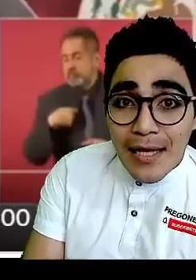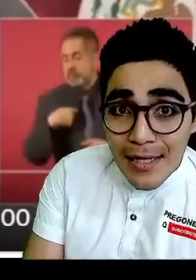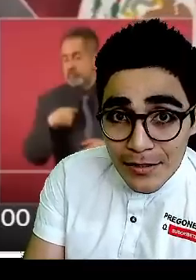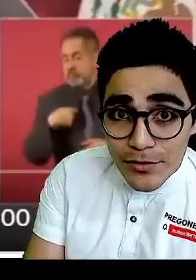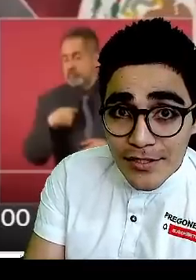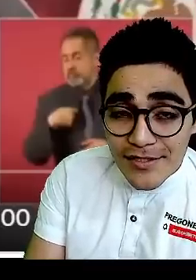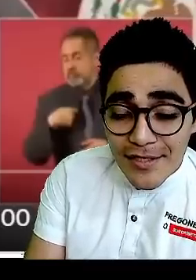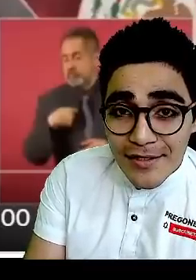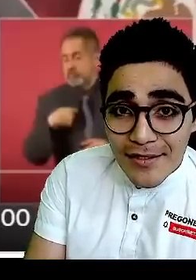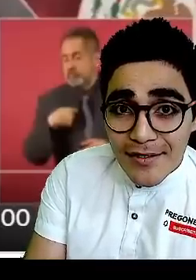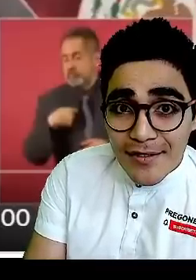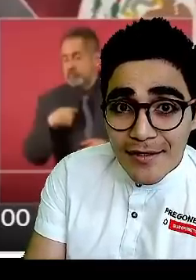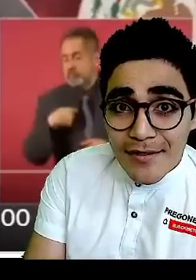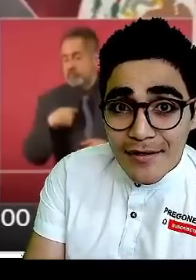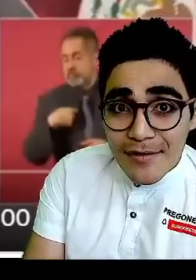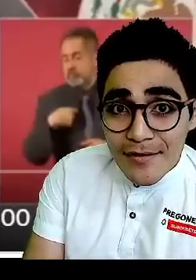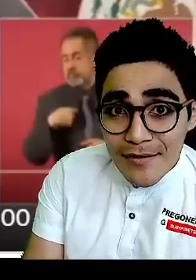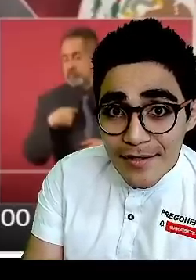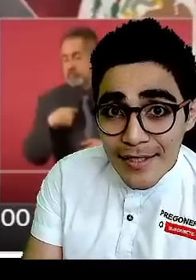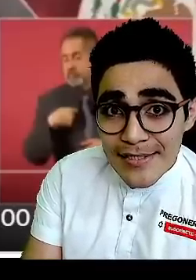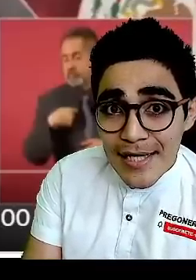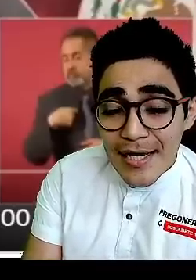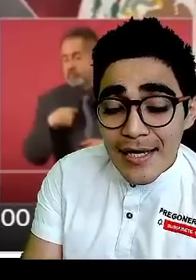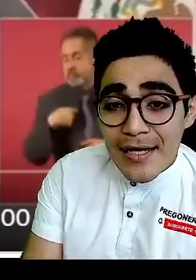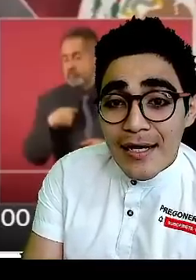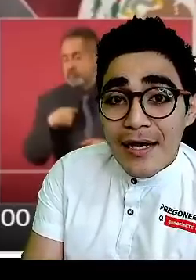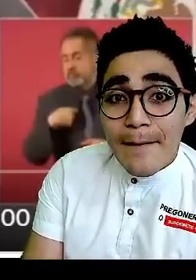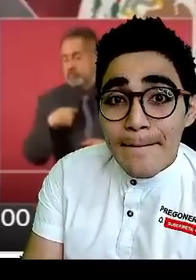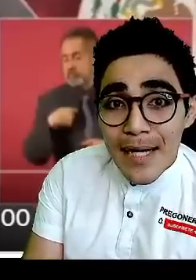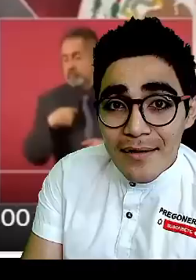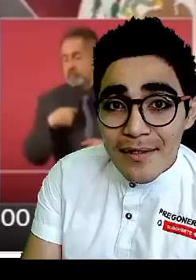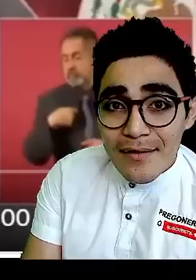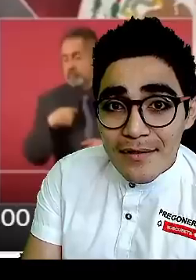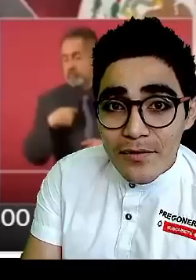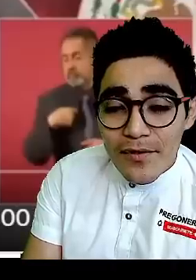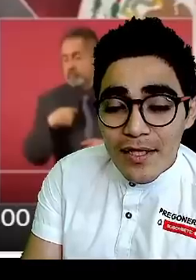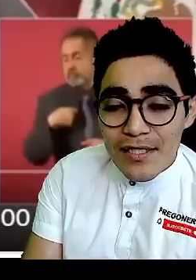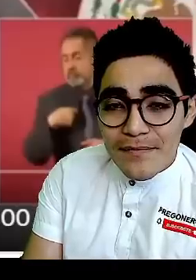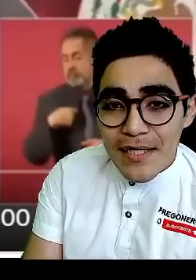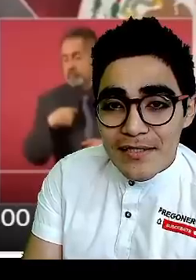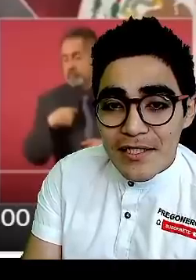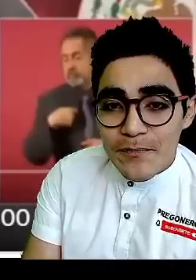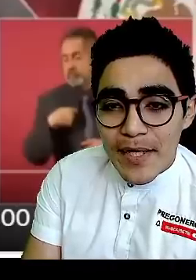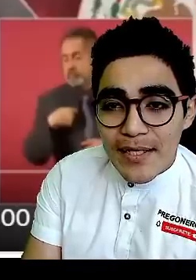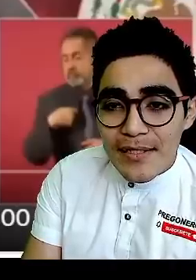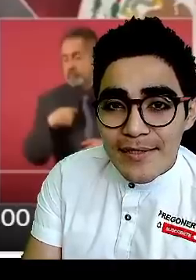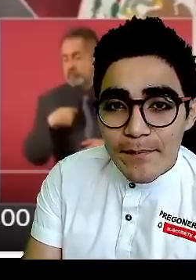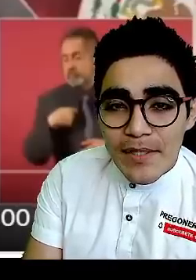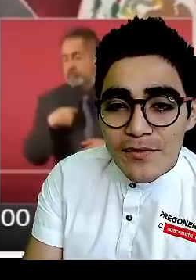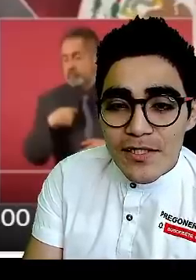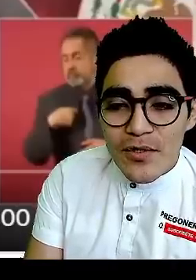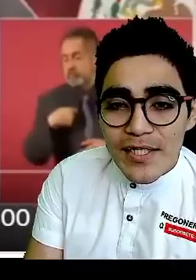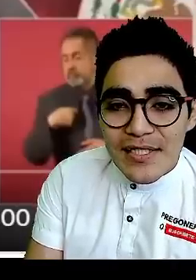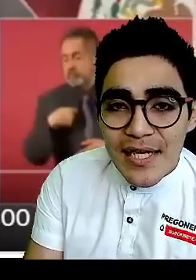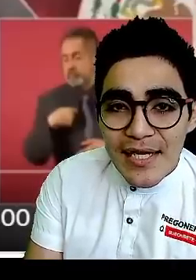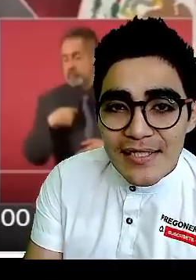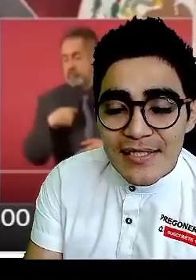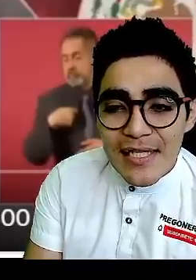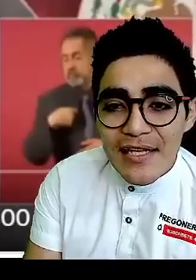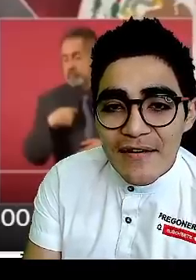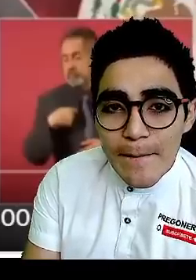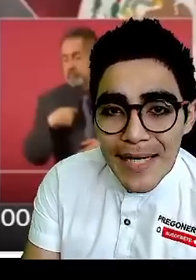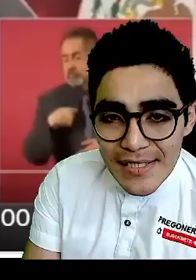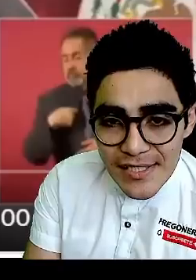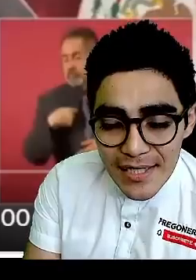la noticia de esa madre de todas las marchas para que sepan los señores que